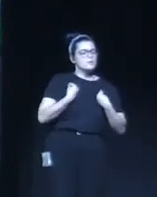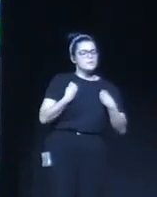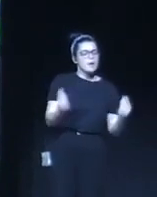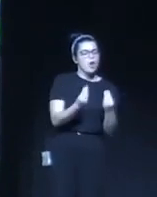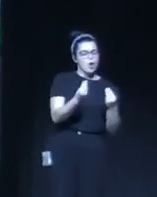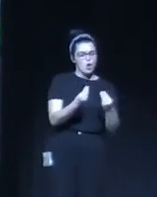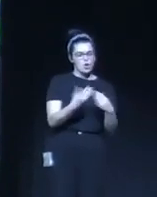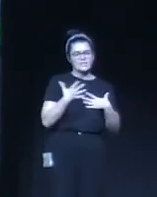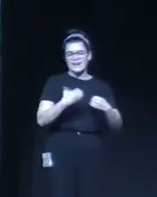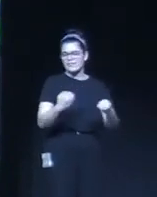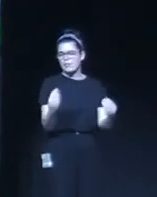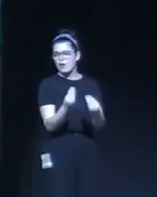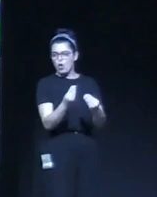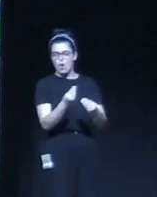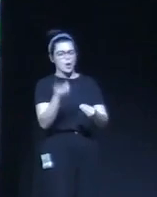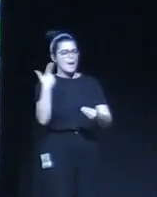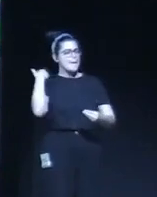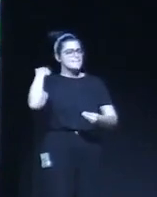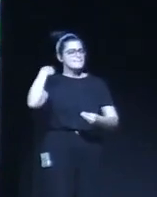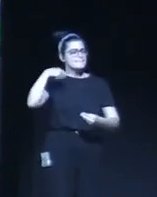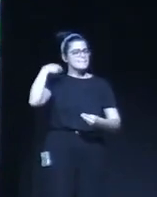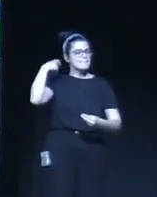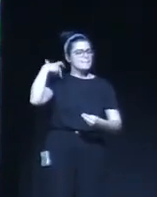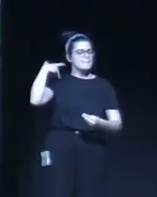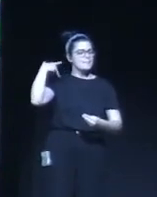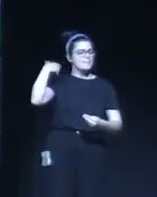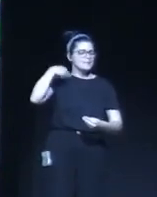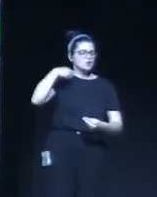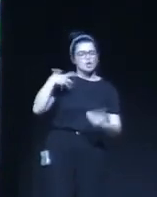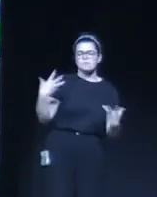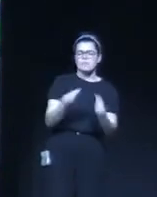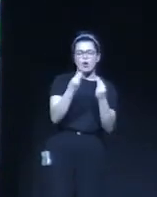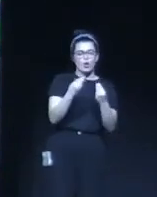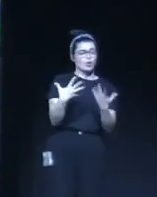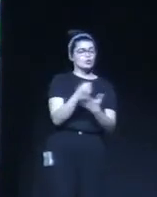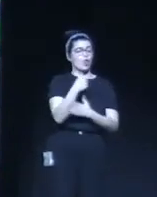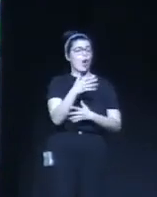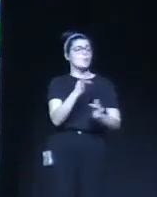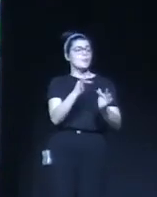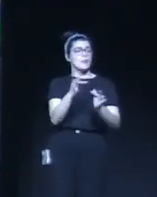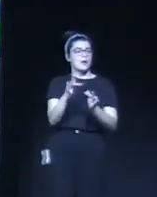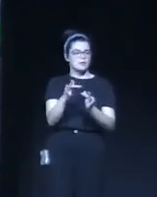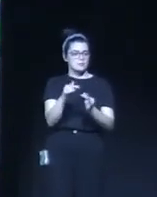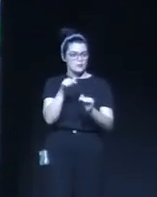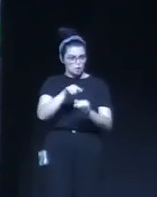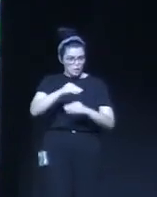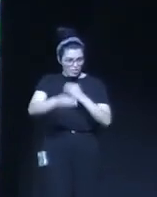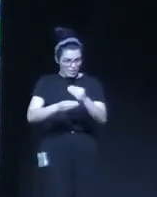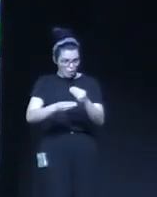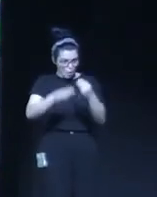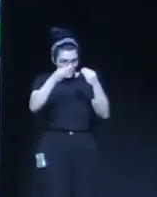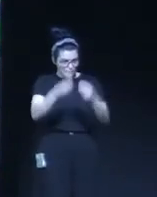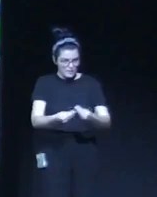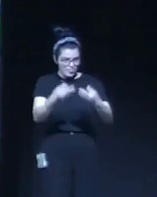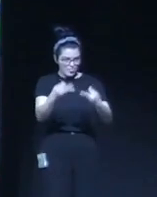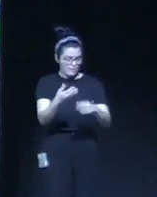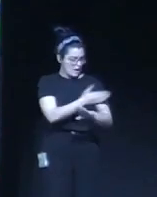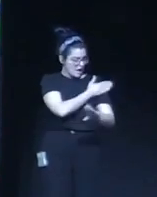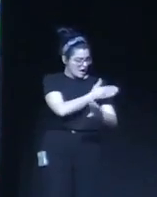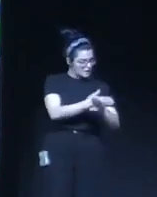haya mejores pensiones. Todos son bonanzas, pero hay que hacerlas bien. ¿No?